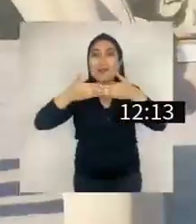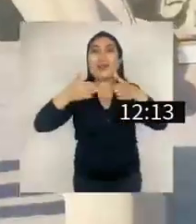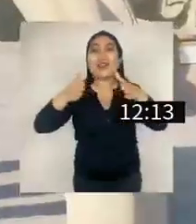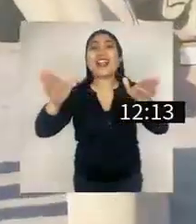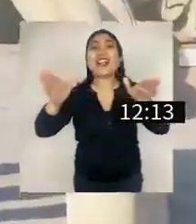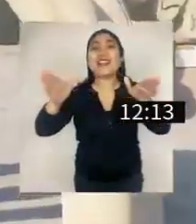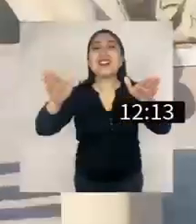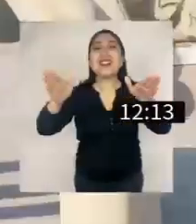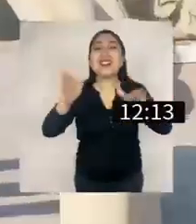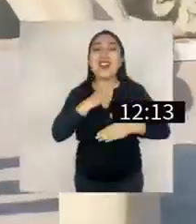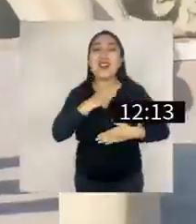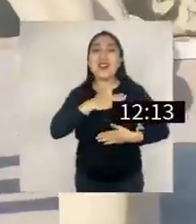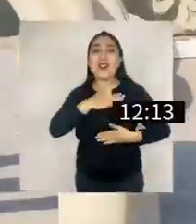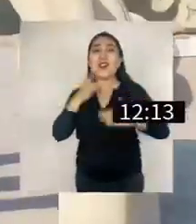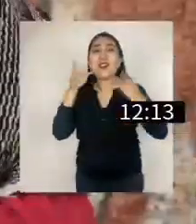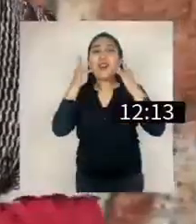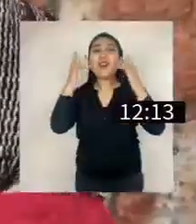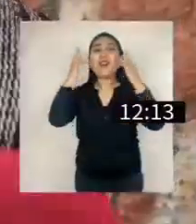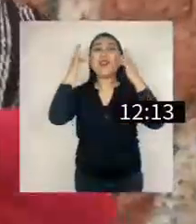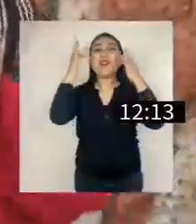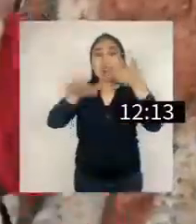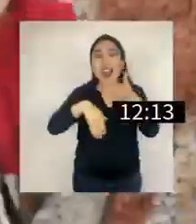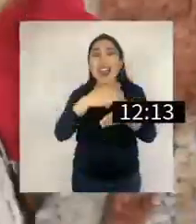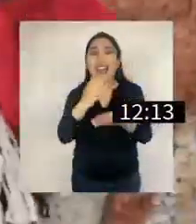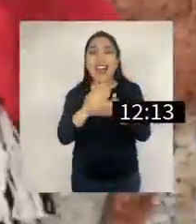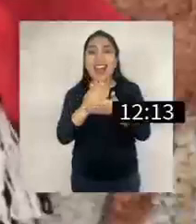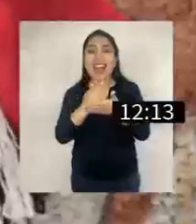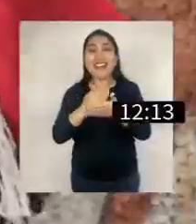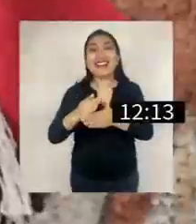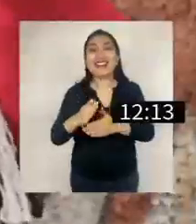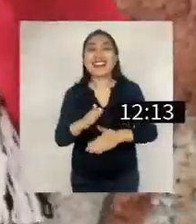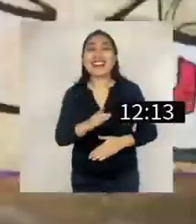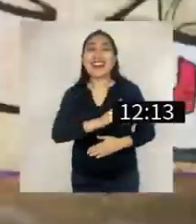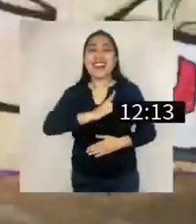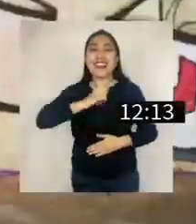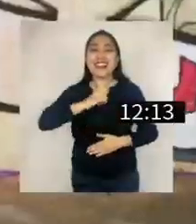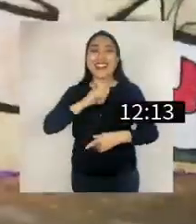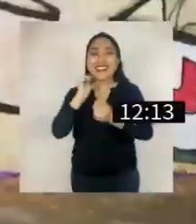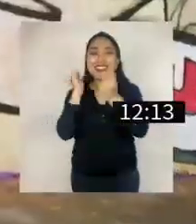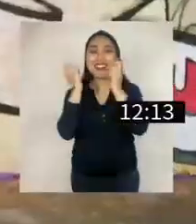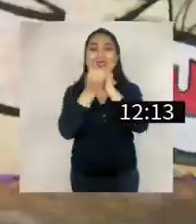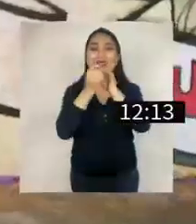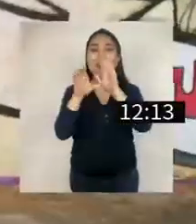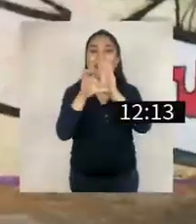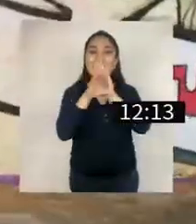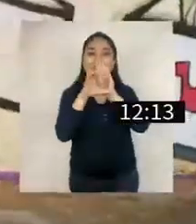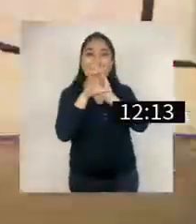en libertad hasta que la dignidad se haga constitución.